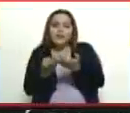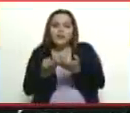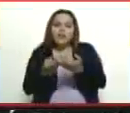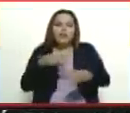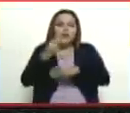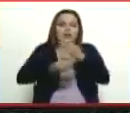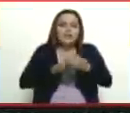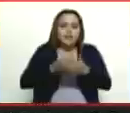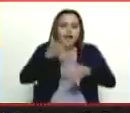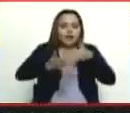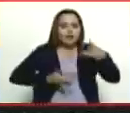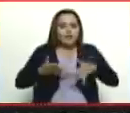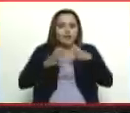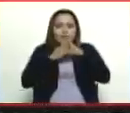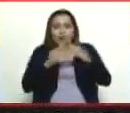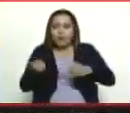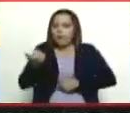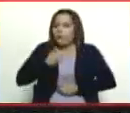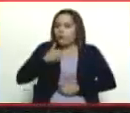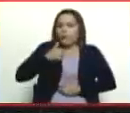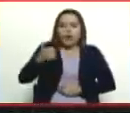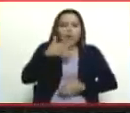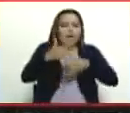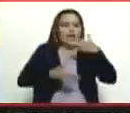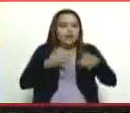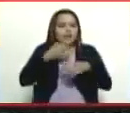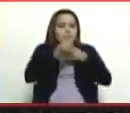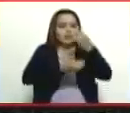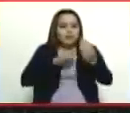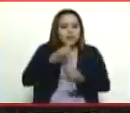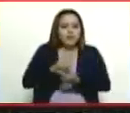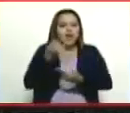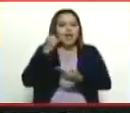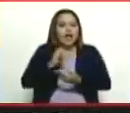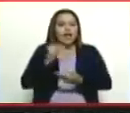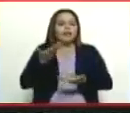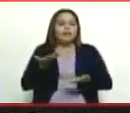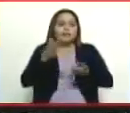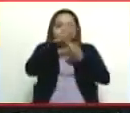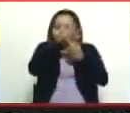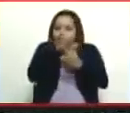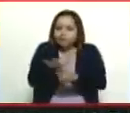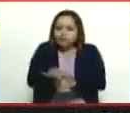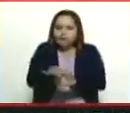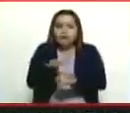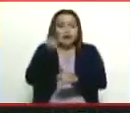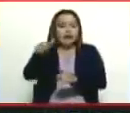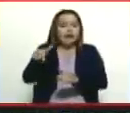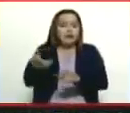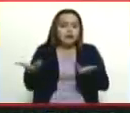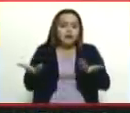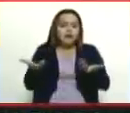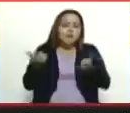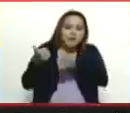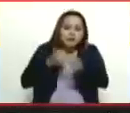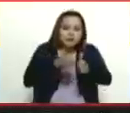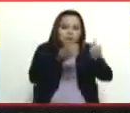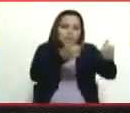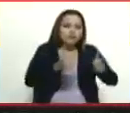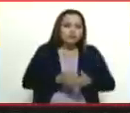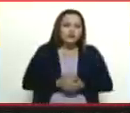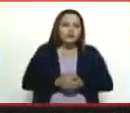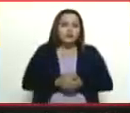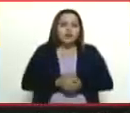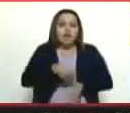las actividades, cualquier actividad que realizara, estaba sometida a esa persecución por